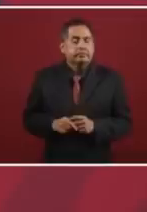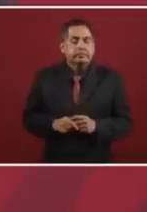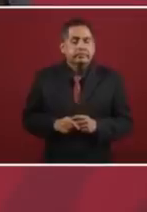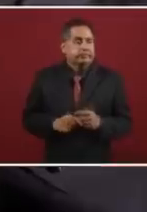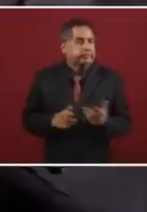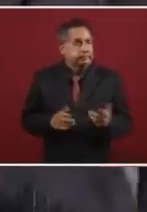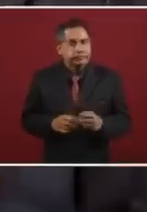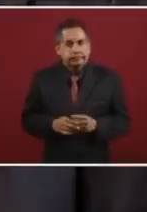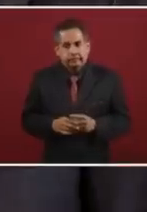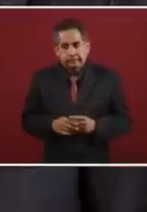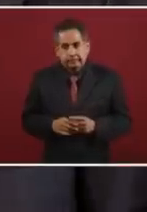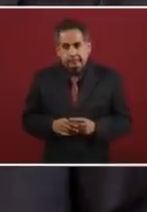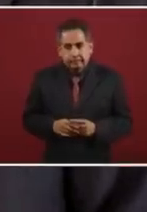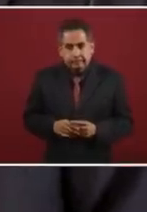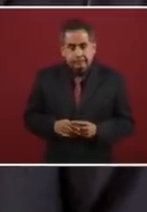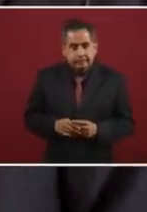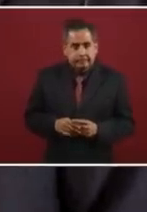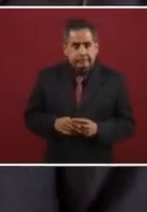se les esté